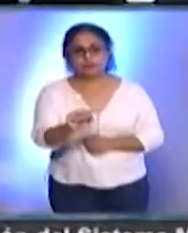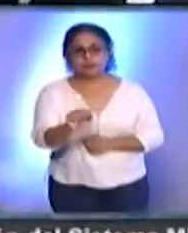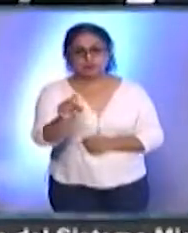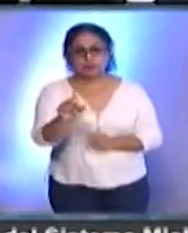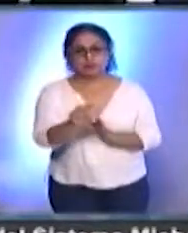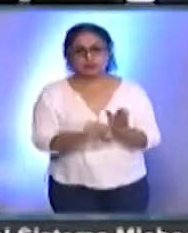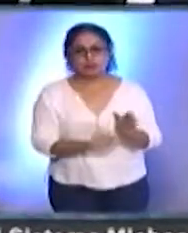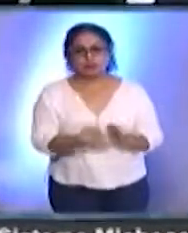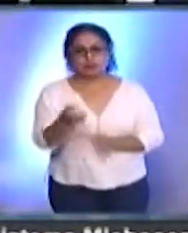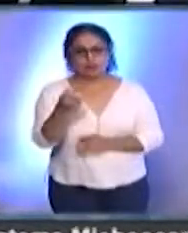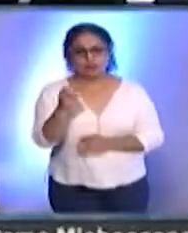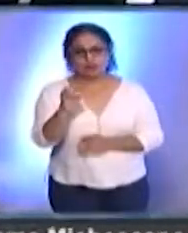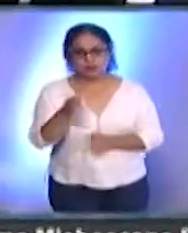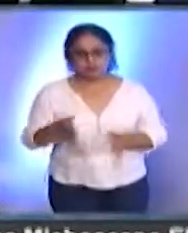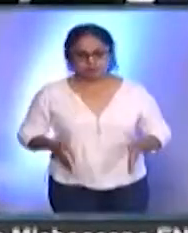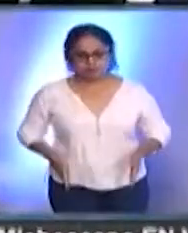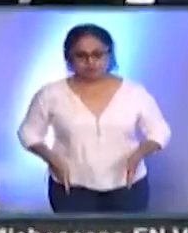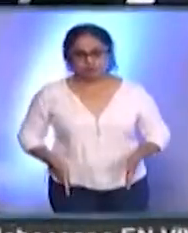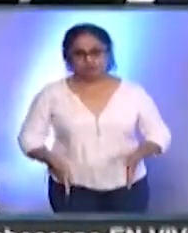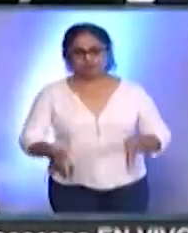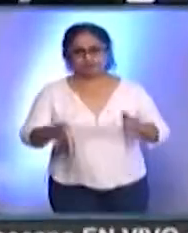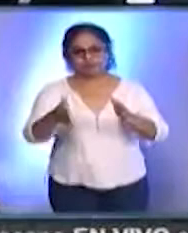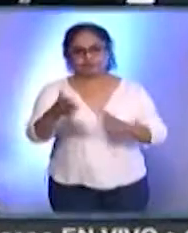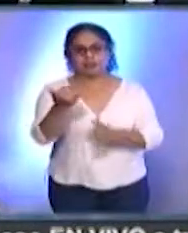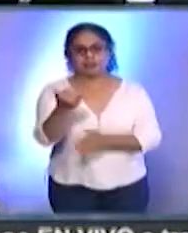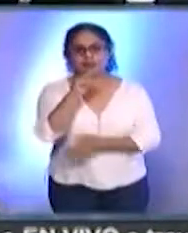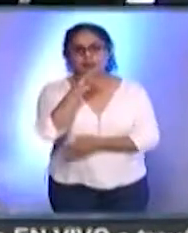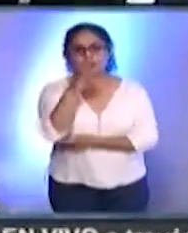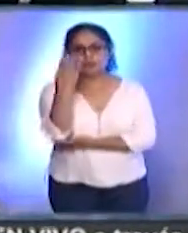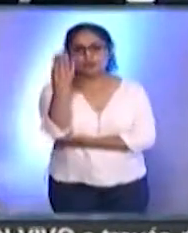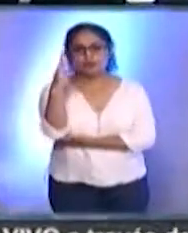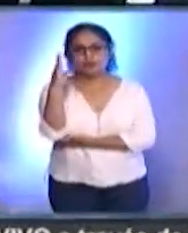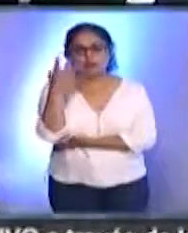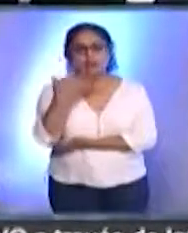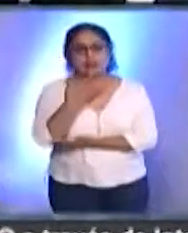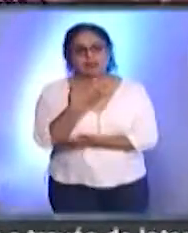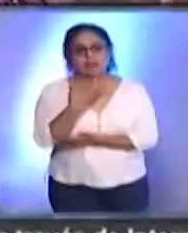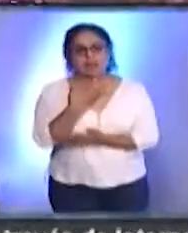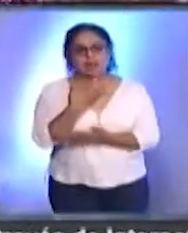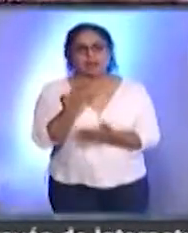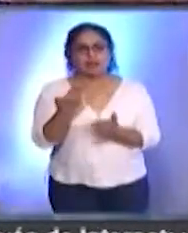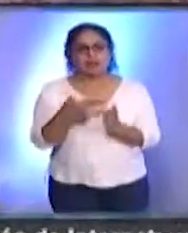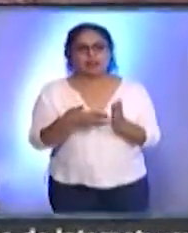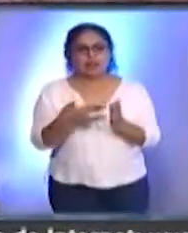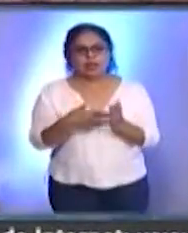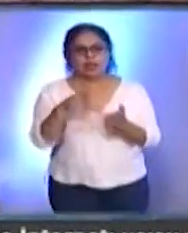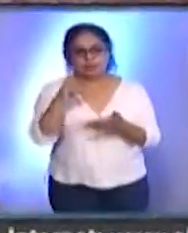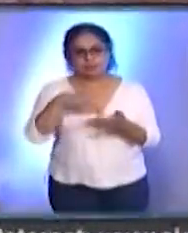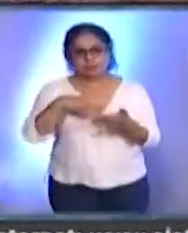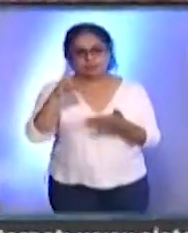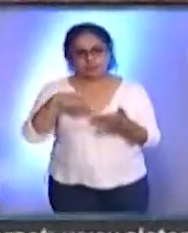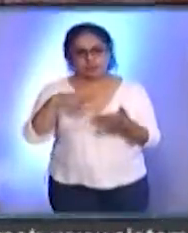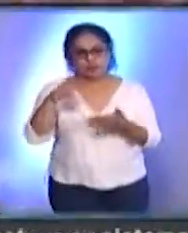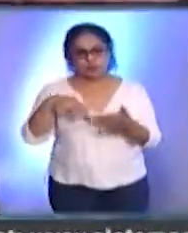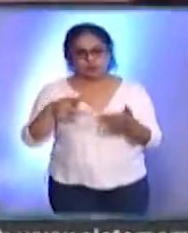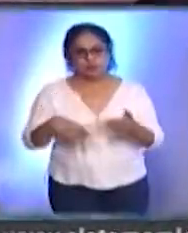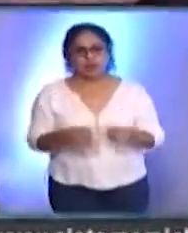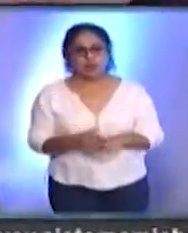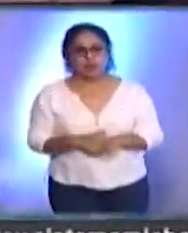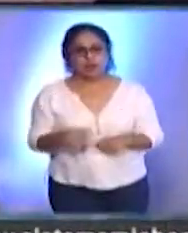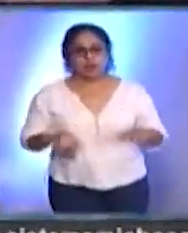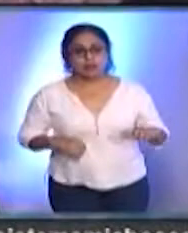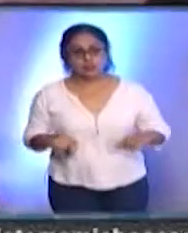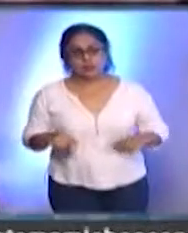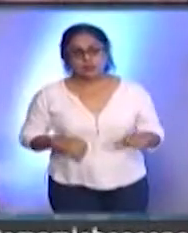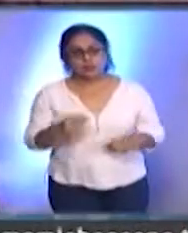la calzada Fray Antonio y Bosque Cuauhtémoc, se llevarán a cabo talleres de pintura para niños. Iniciamos con actividades para